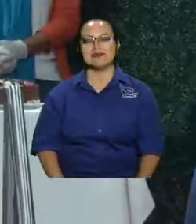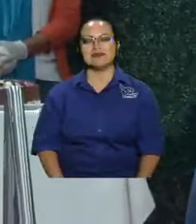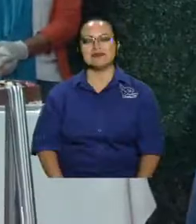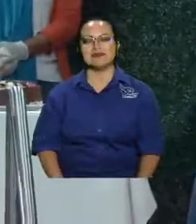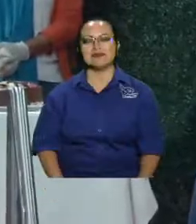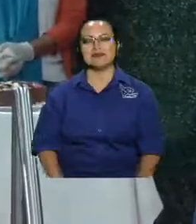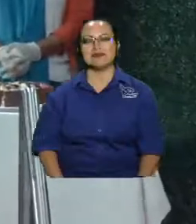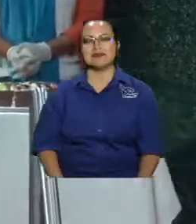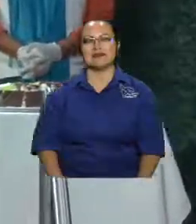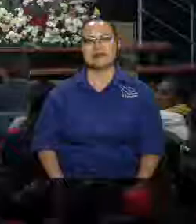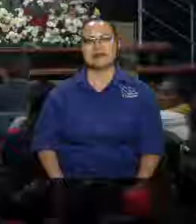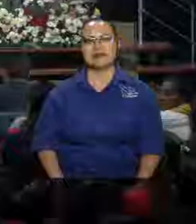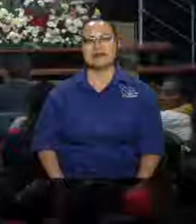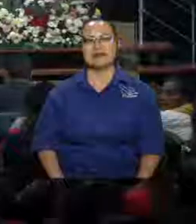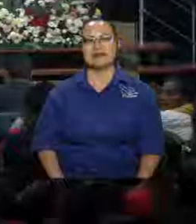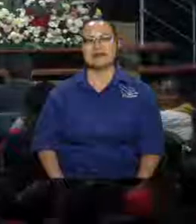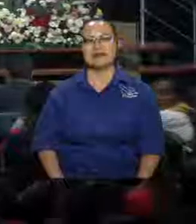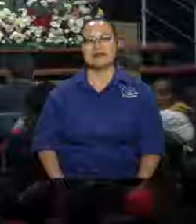¿Perdón?